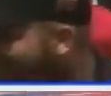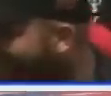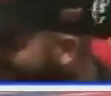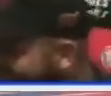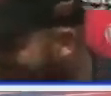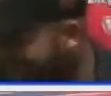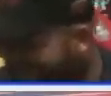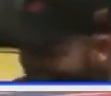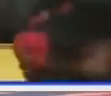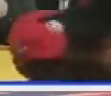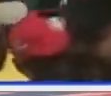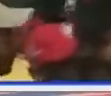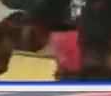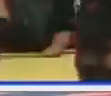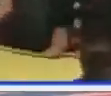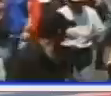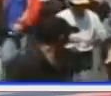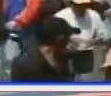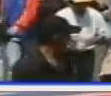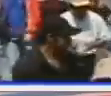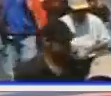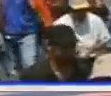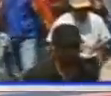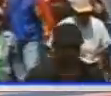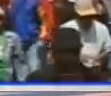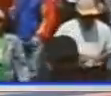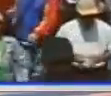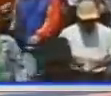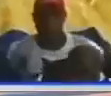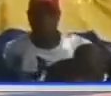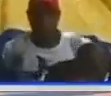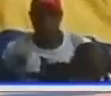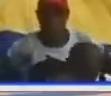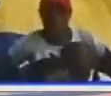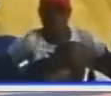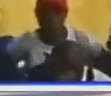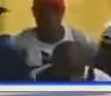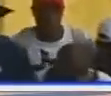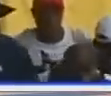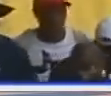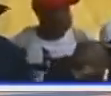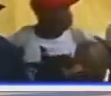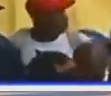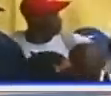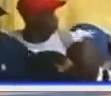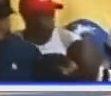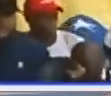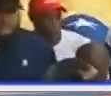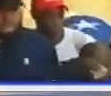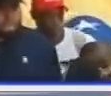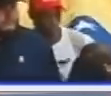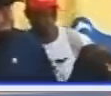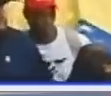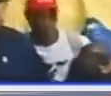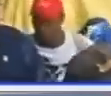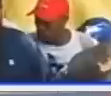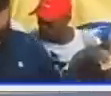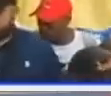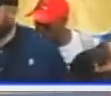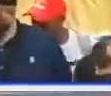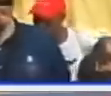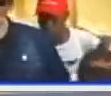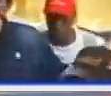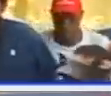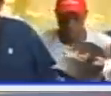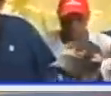para quedarse, y con los CLAP no podrá ni Ramos Alud ni ninguna oligarquía apátrida. ¡Que vivan los